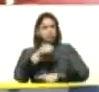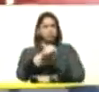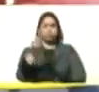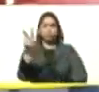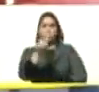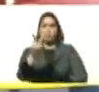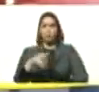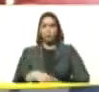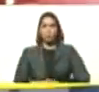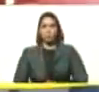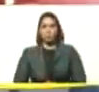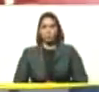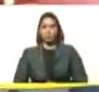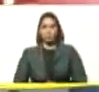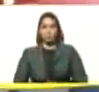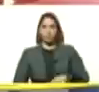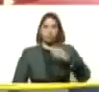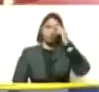venezolana.